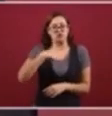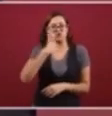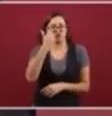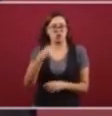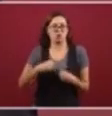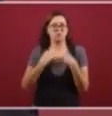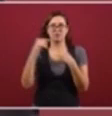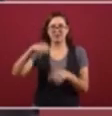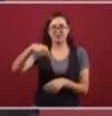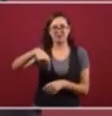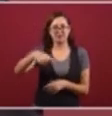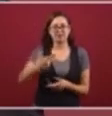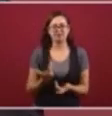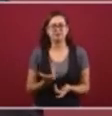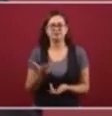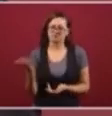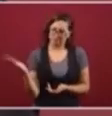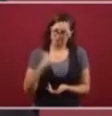aquí,